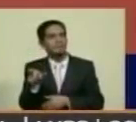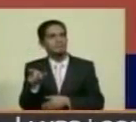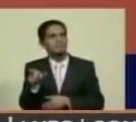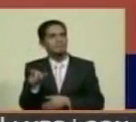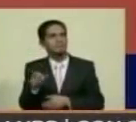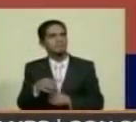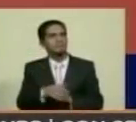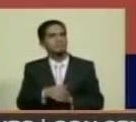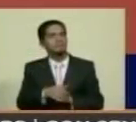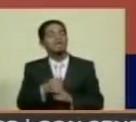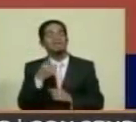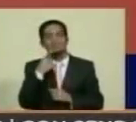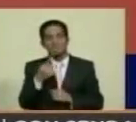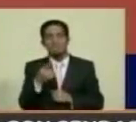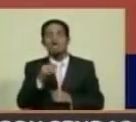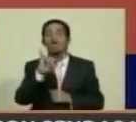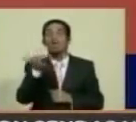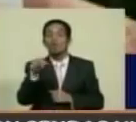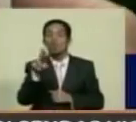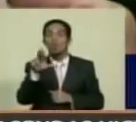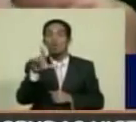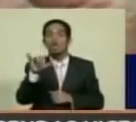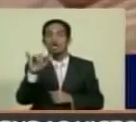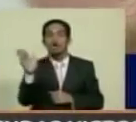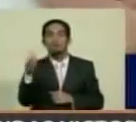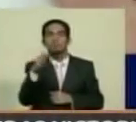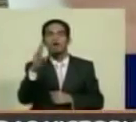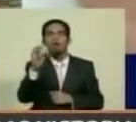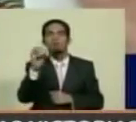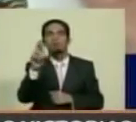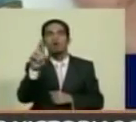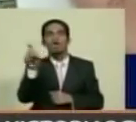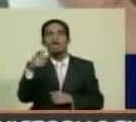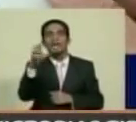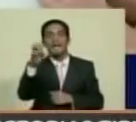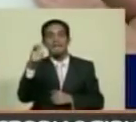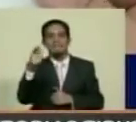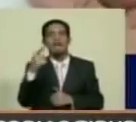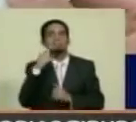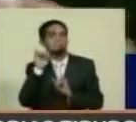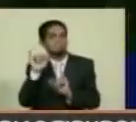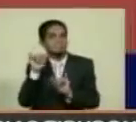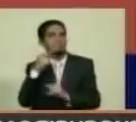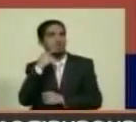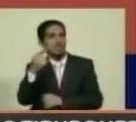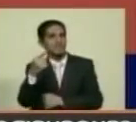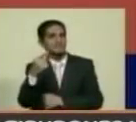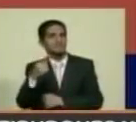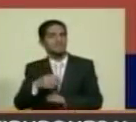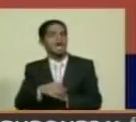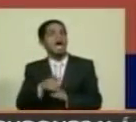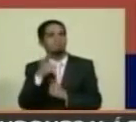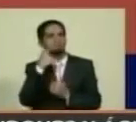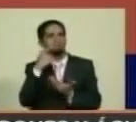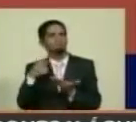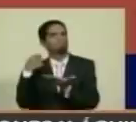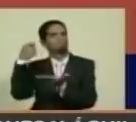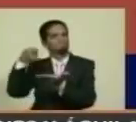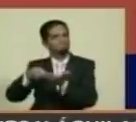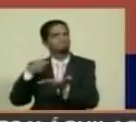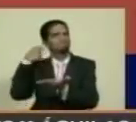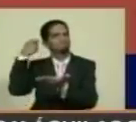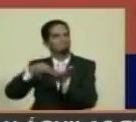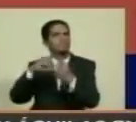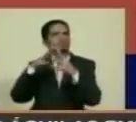Julio Borges fue el que proporcionó todos los recursos financieros a alias Génesis, que es la jefa logística y operativa de la operación de